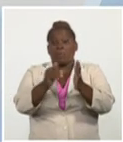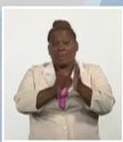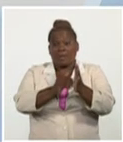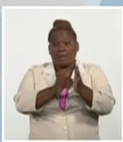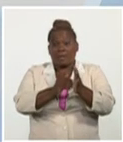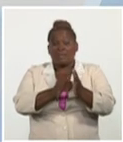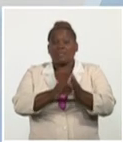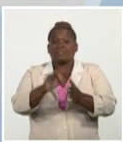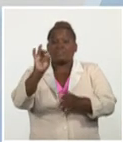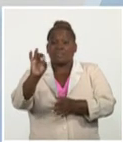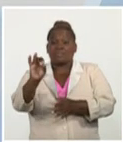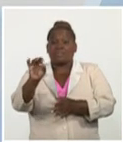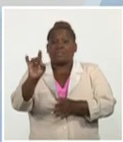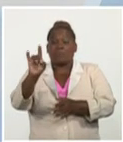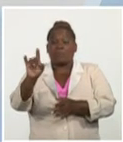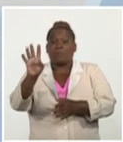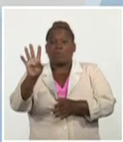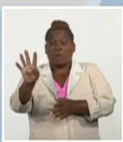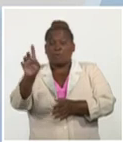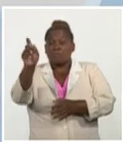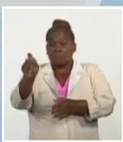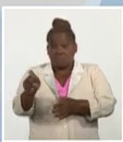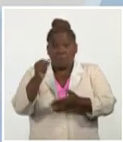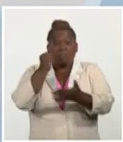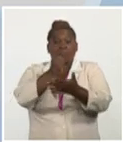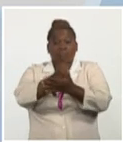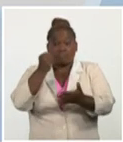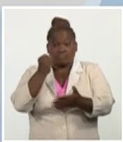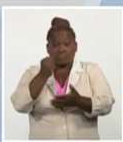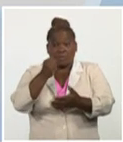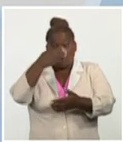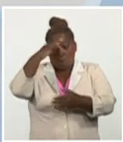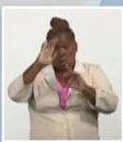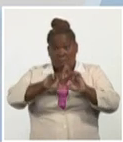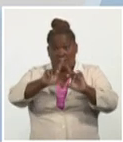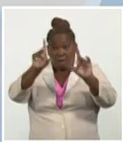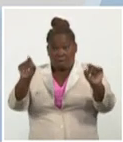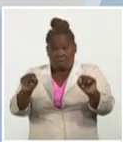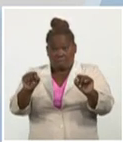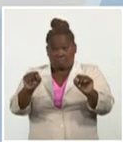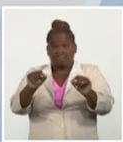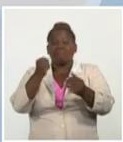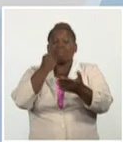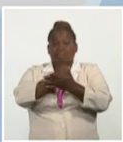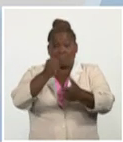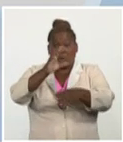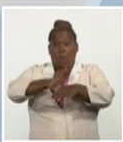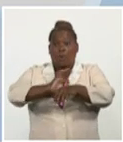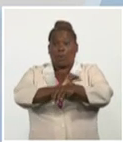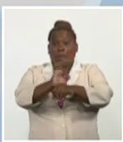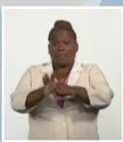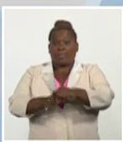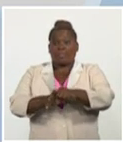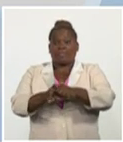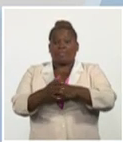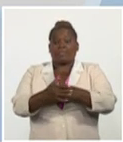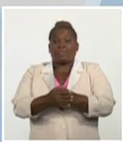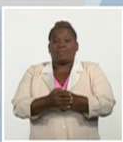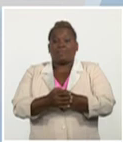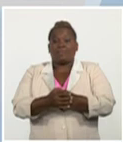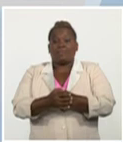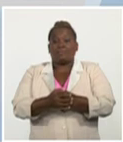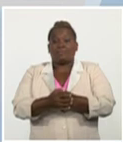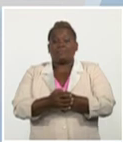95.754 casos que se han diagnosticado en Cuba con COVID-19, podemos decir que